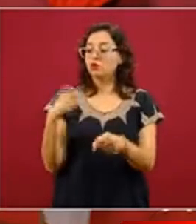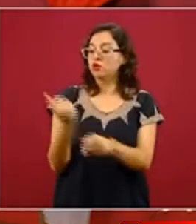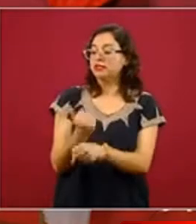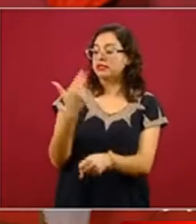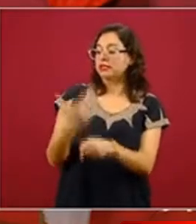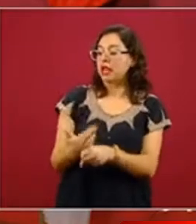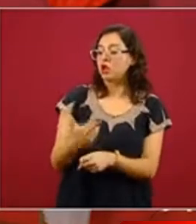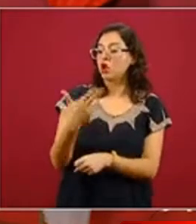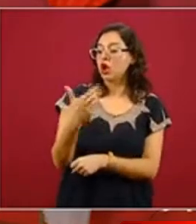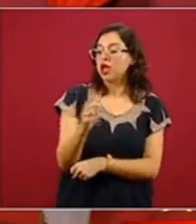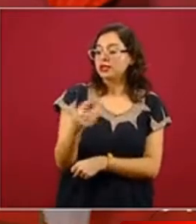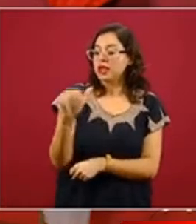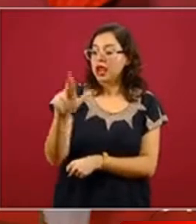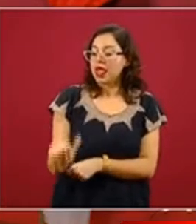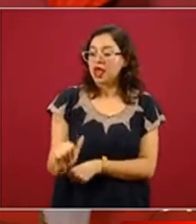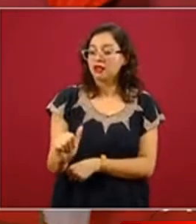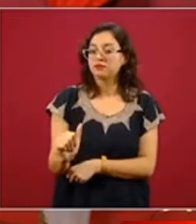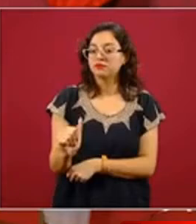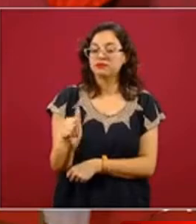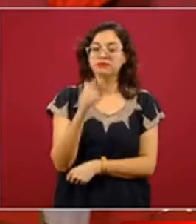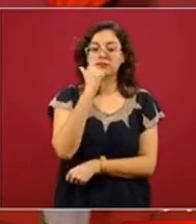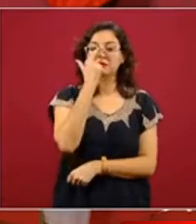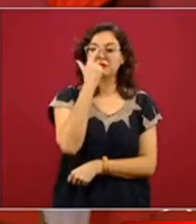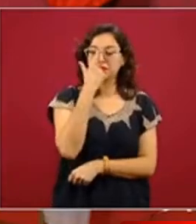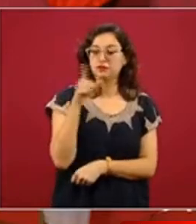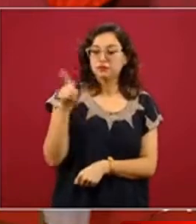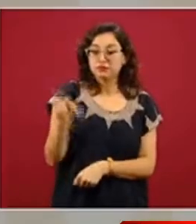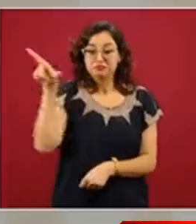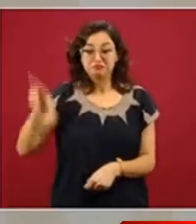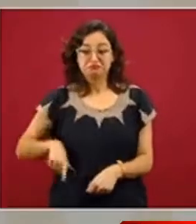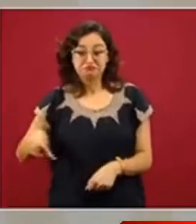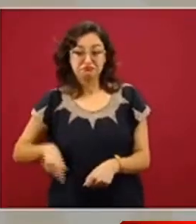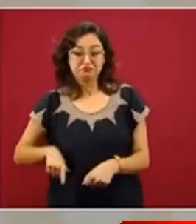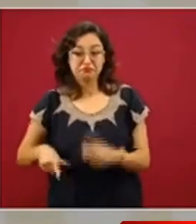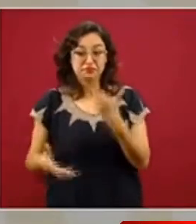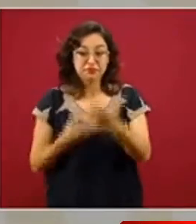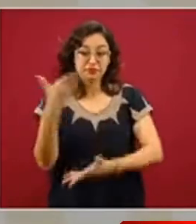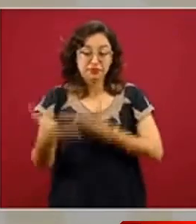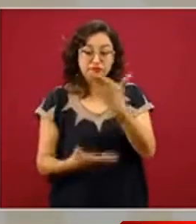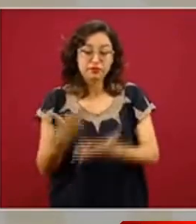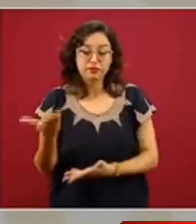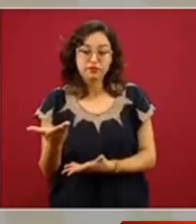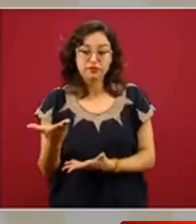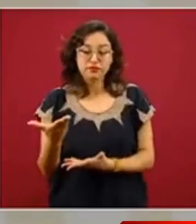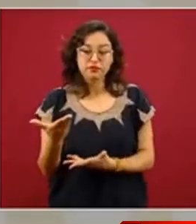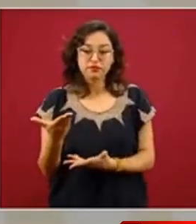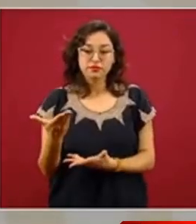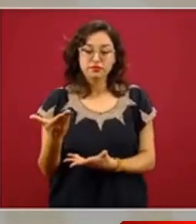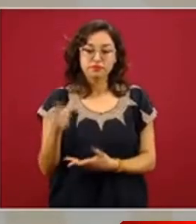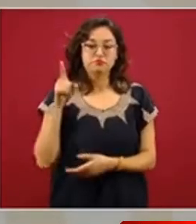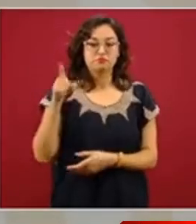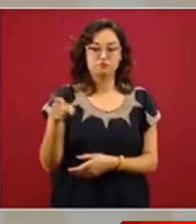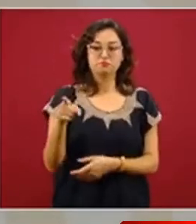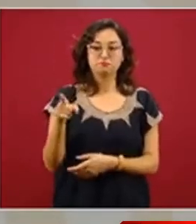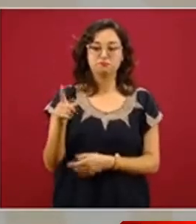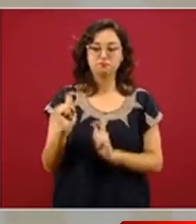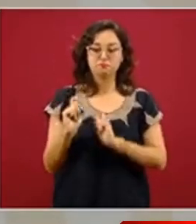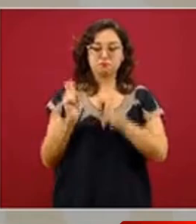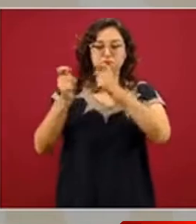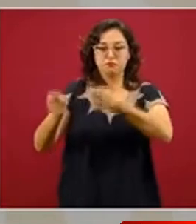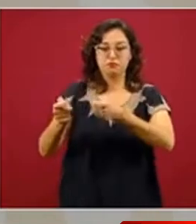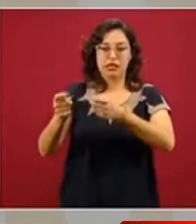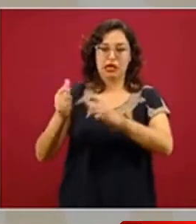funcionario. Creo que sería difícil que alguien sostenga que un funcionario, particularmente del primer orden en